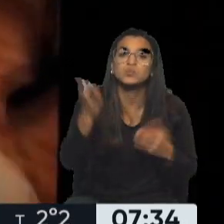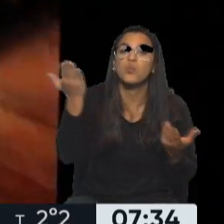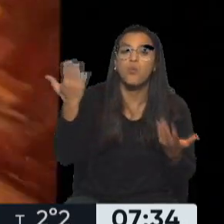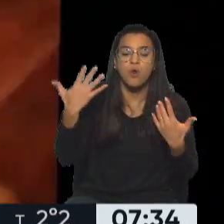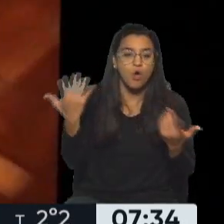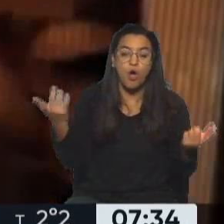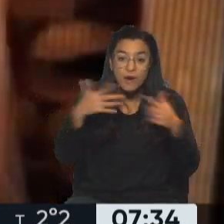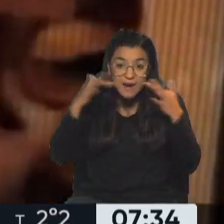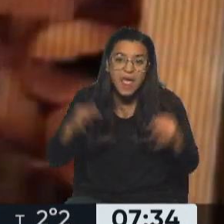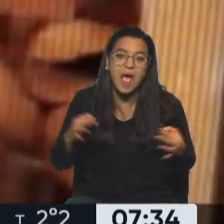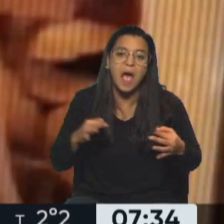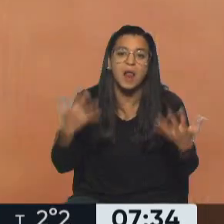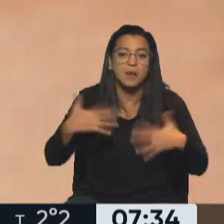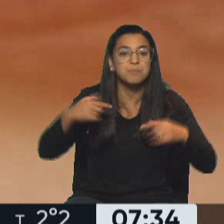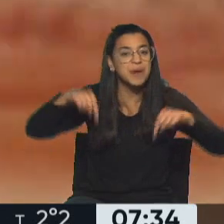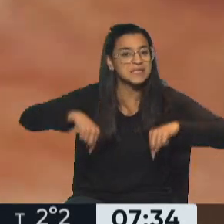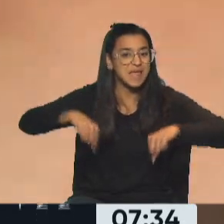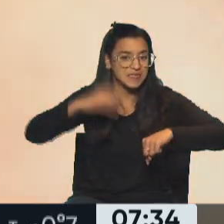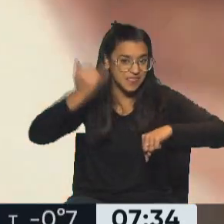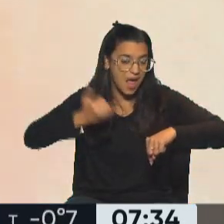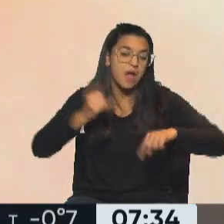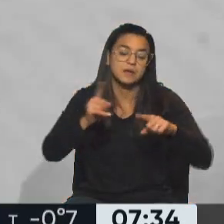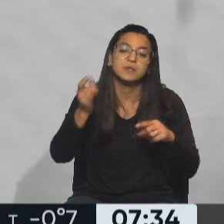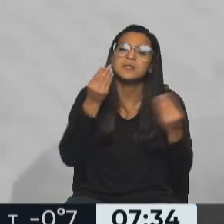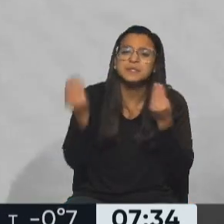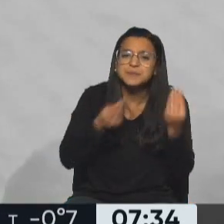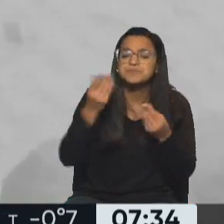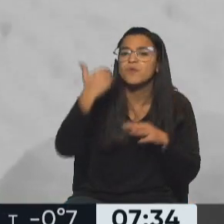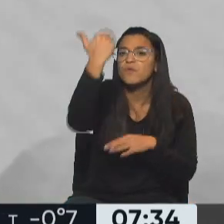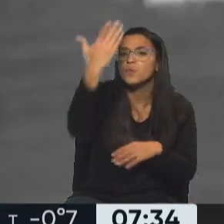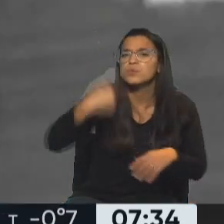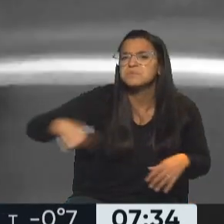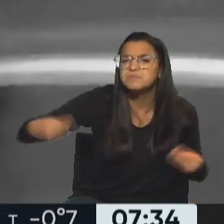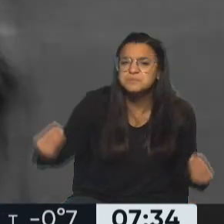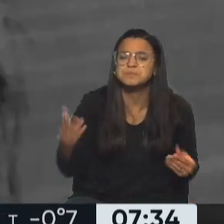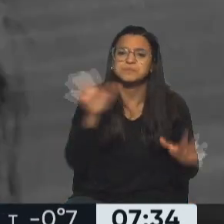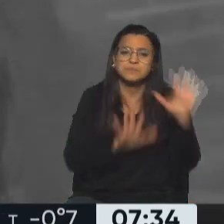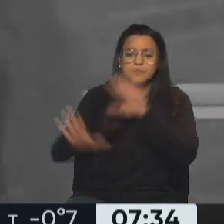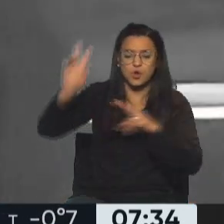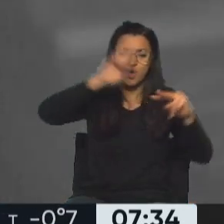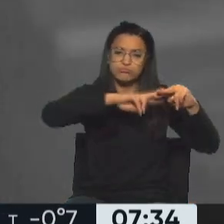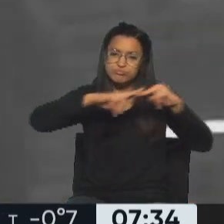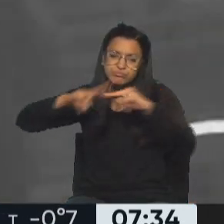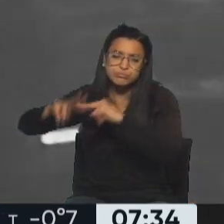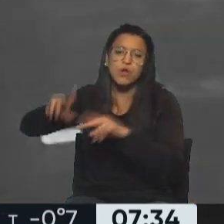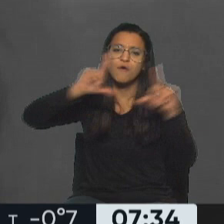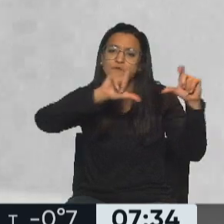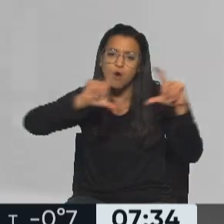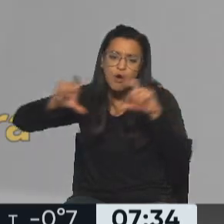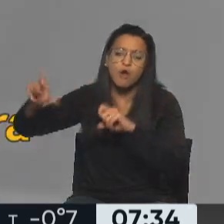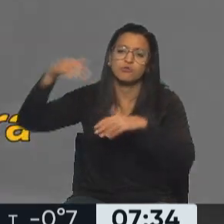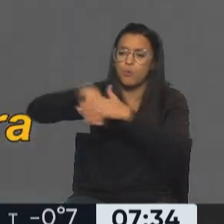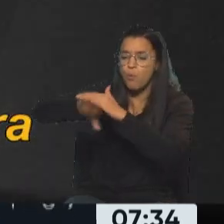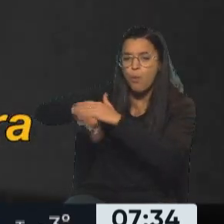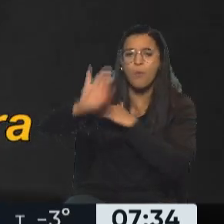se volvió real y se volvió presente. Y ya que estamos, ¿de qué se trata el futuro? Y arma un collage con fotos, con imágenes de